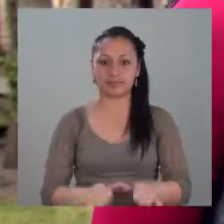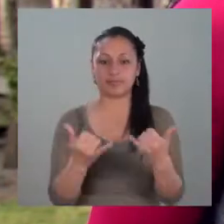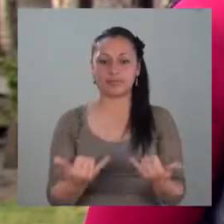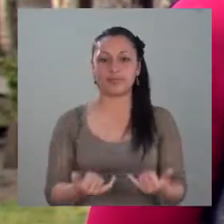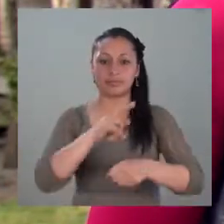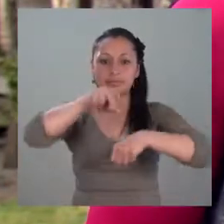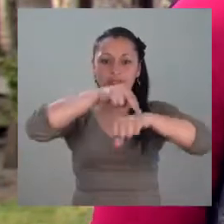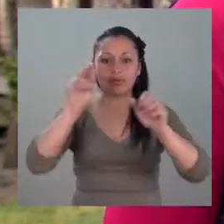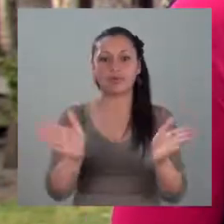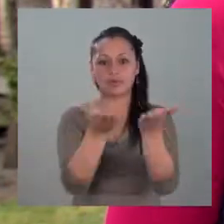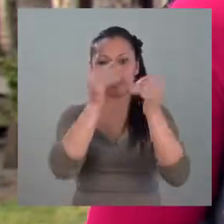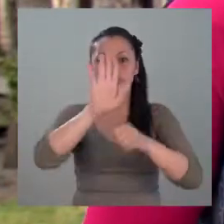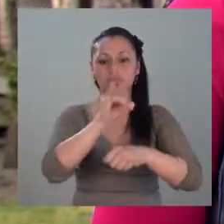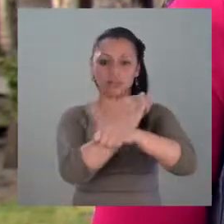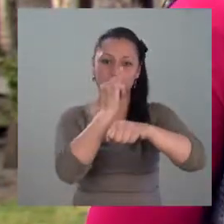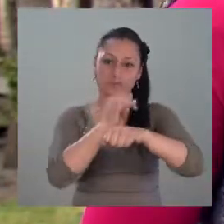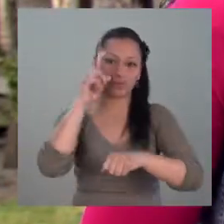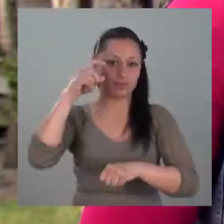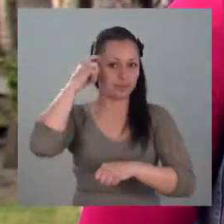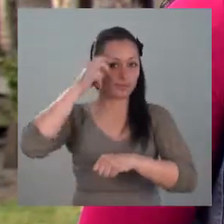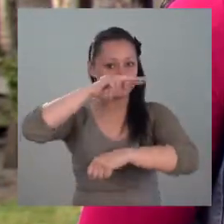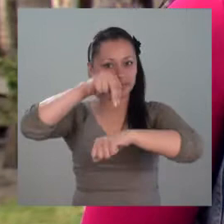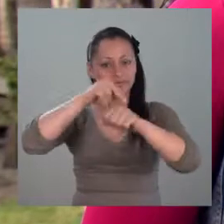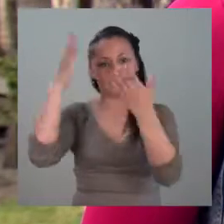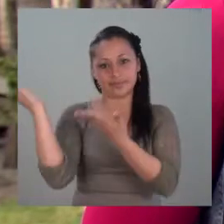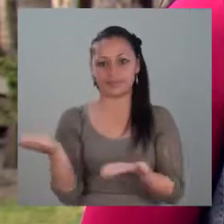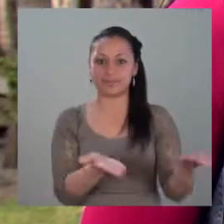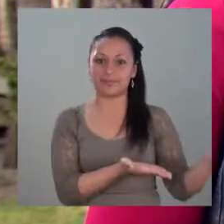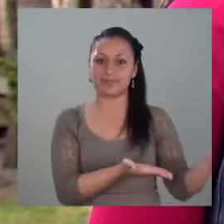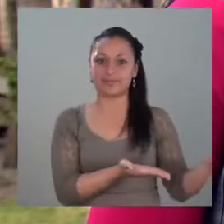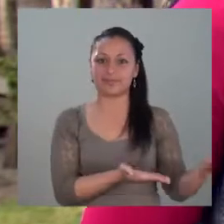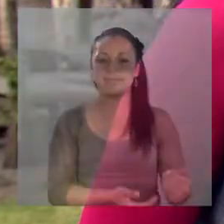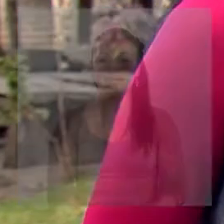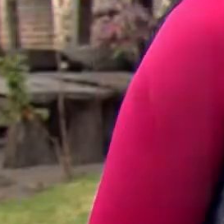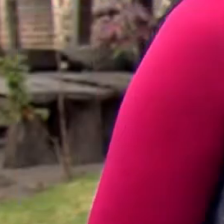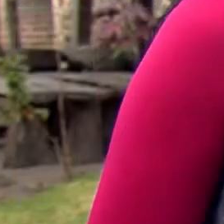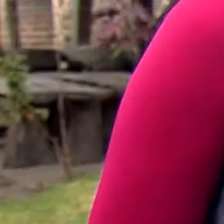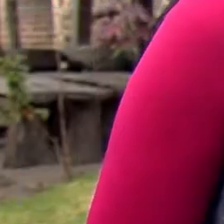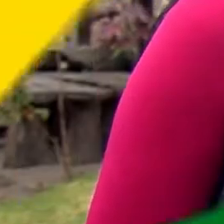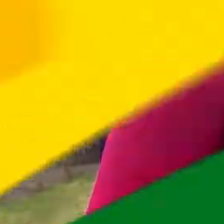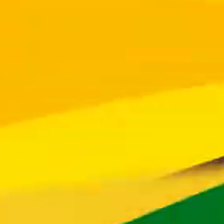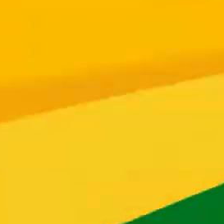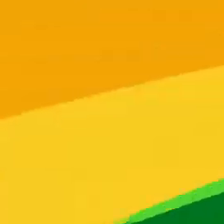es Nariño Mejor, el programa institucional de la Gobernación de Nariño. Bienvenidos.